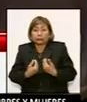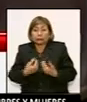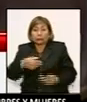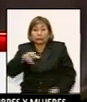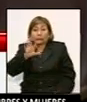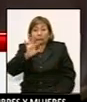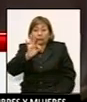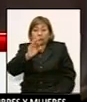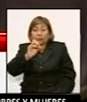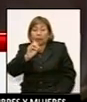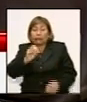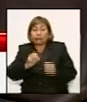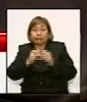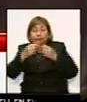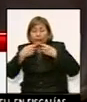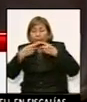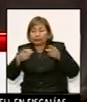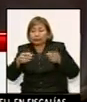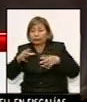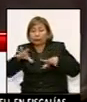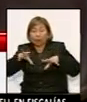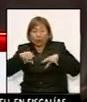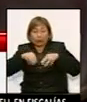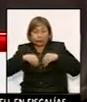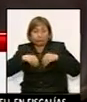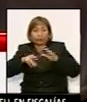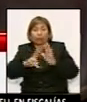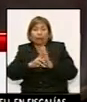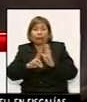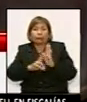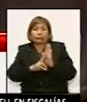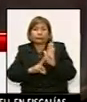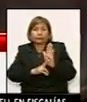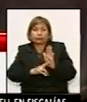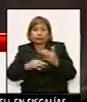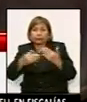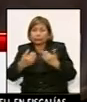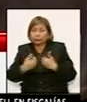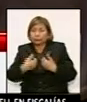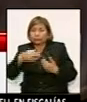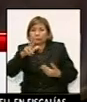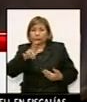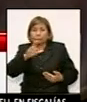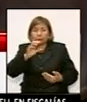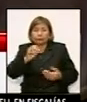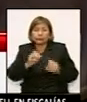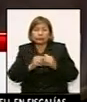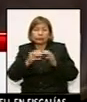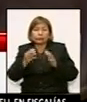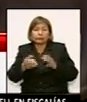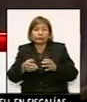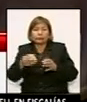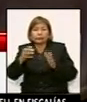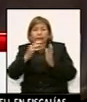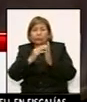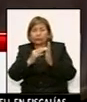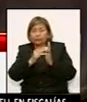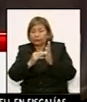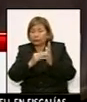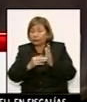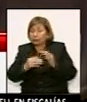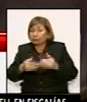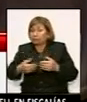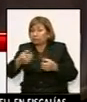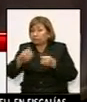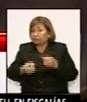días, luego de publicada la ley, para aprobar el reglamento. Luego tendrá 30 días para aprobar el cronograma. Si el Poder